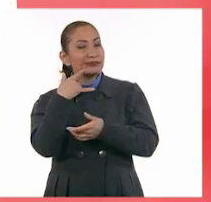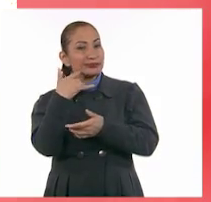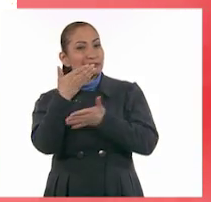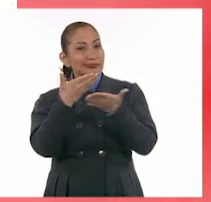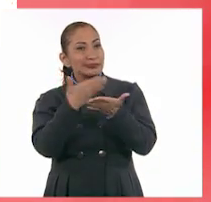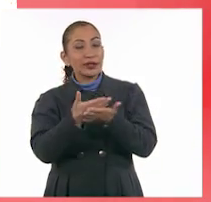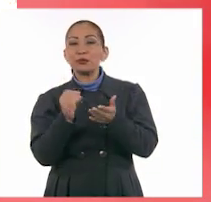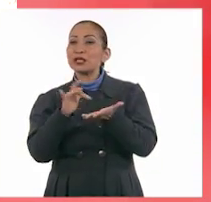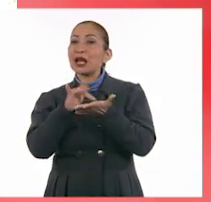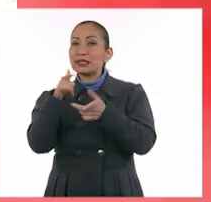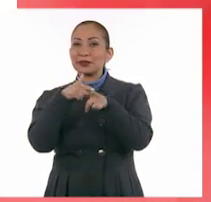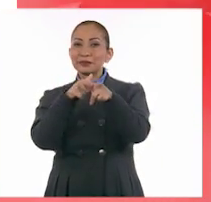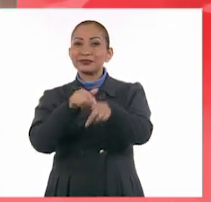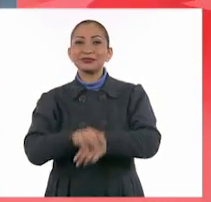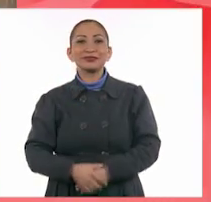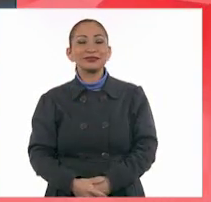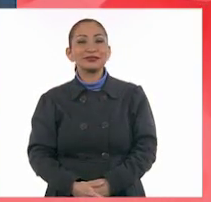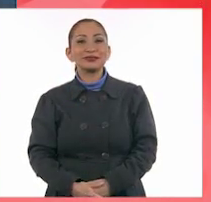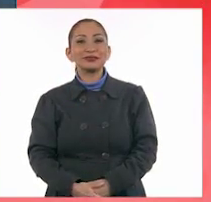Sí, muchas gracias y continuamos.